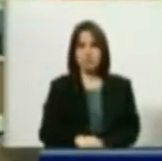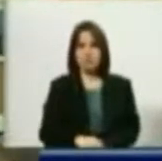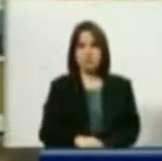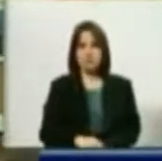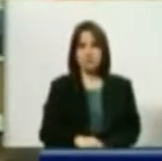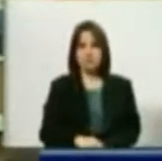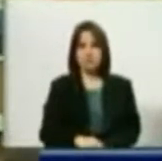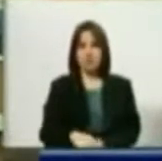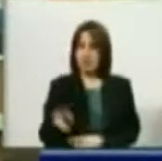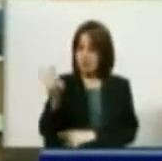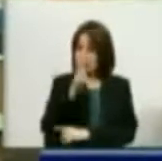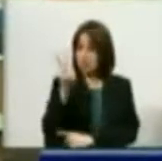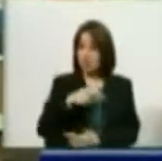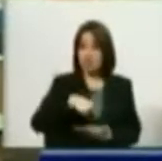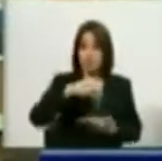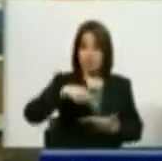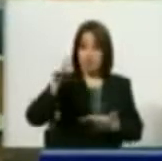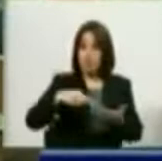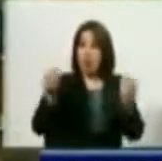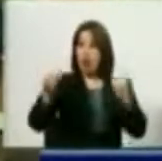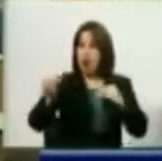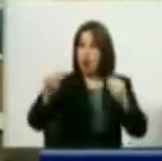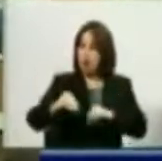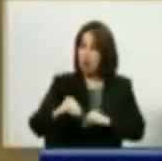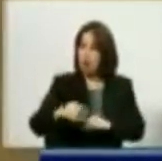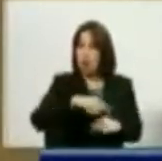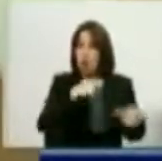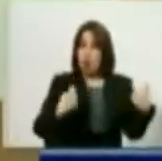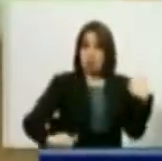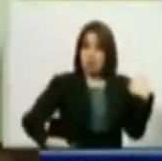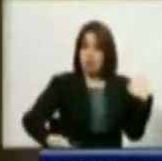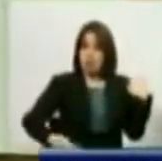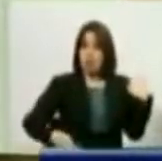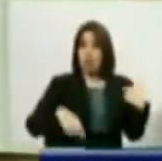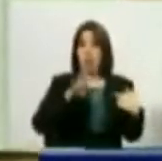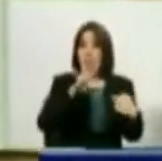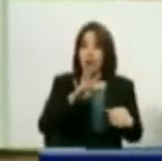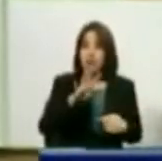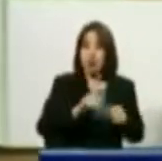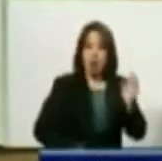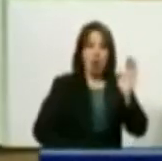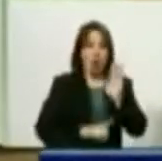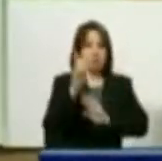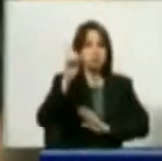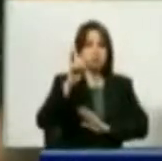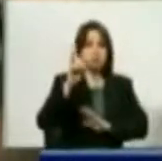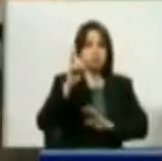Venezuela firmó acuerdo con China para lanzamiento de su cuarto satélite